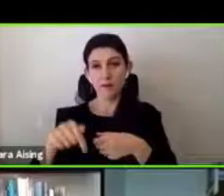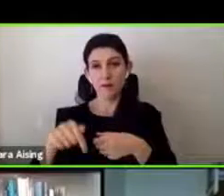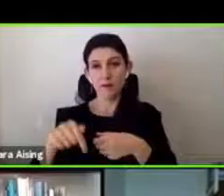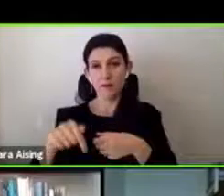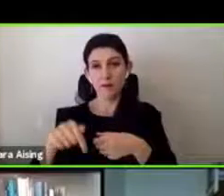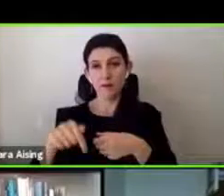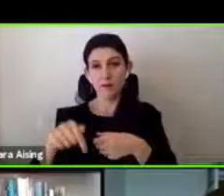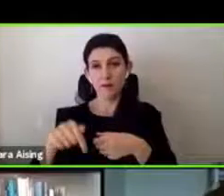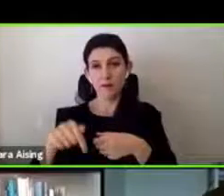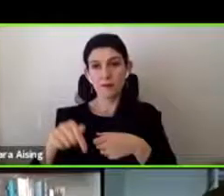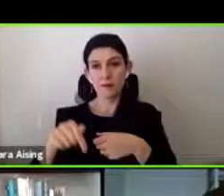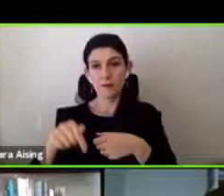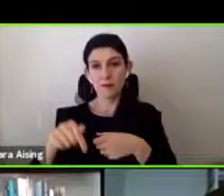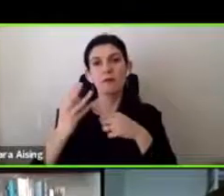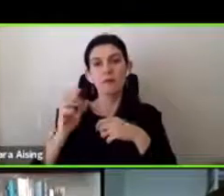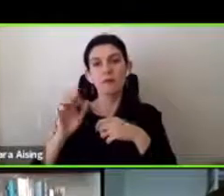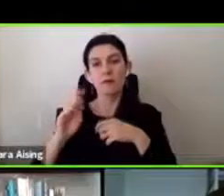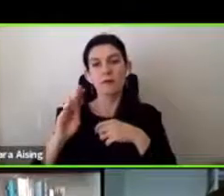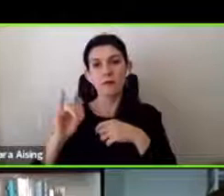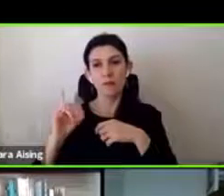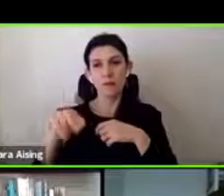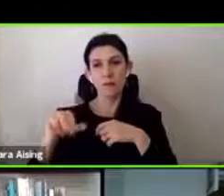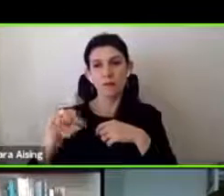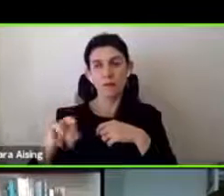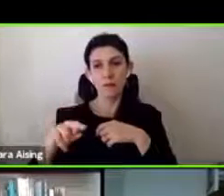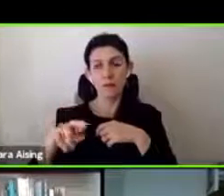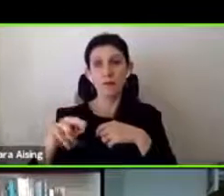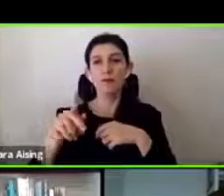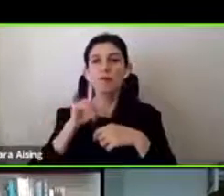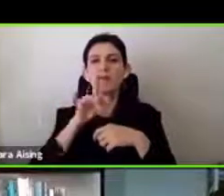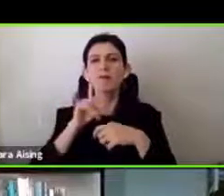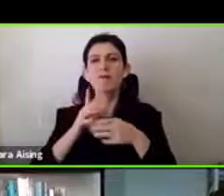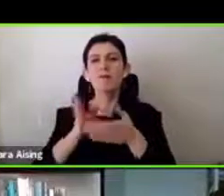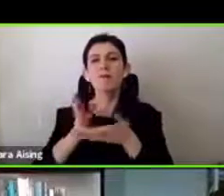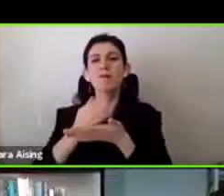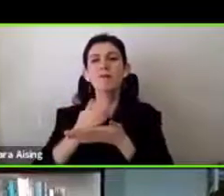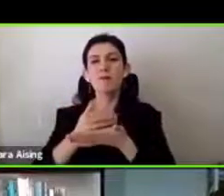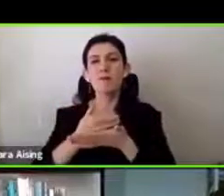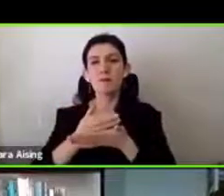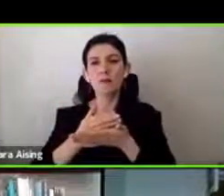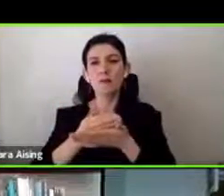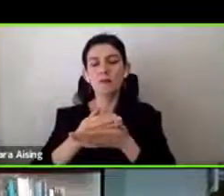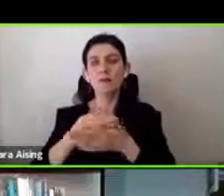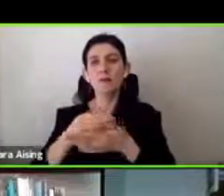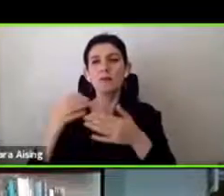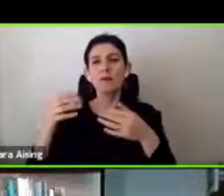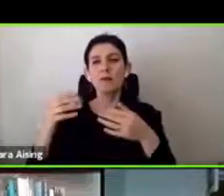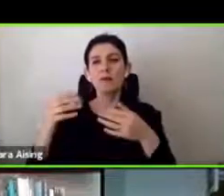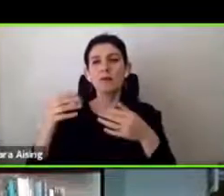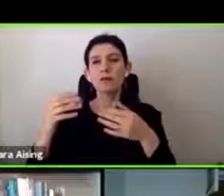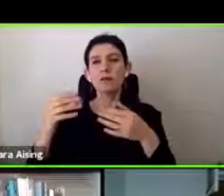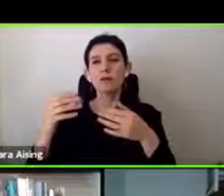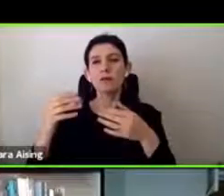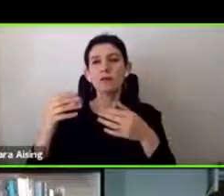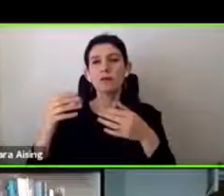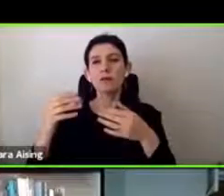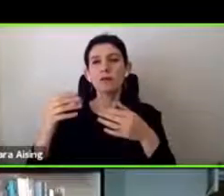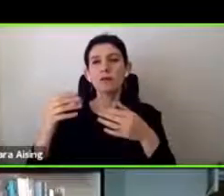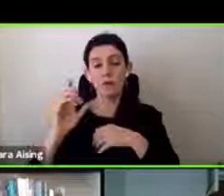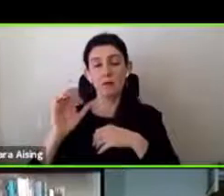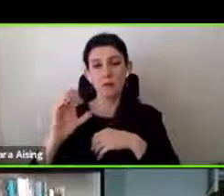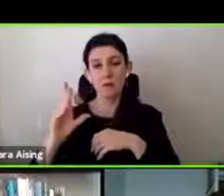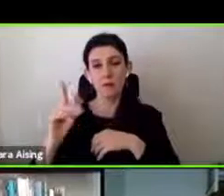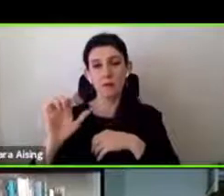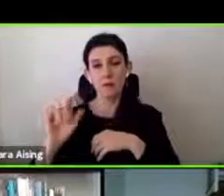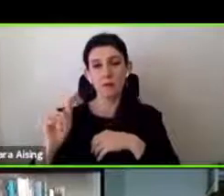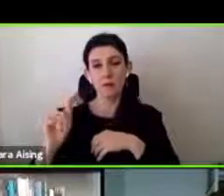que organizó el Servicio de Neuropsicología de SEDETI. Yo soy María Rosa Franz, soy psicóloga del